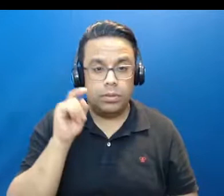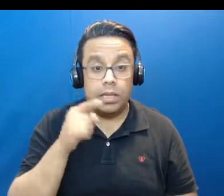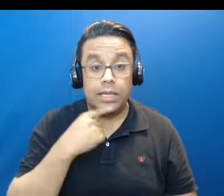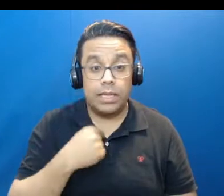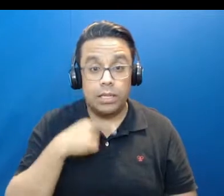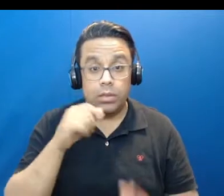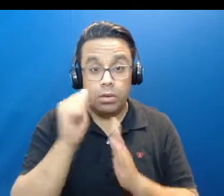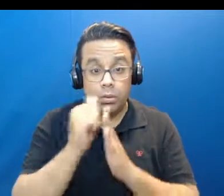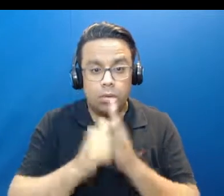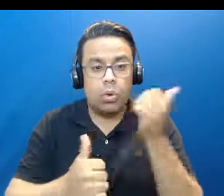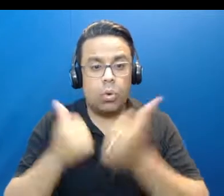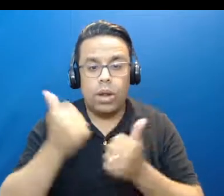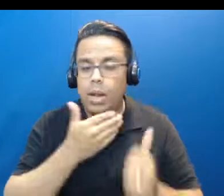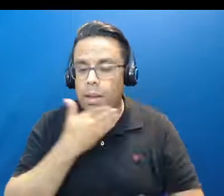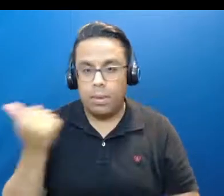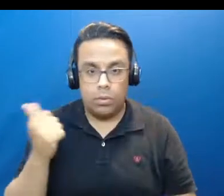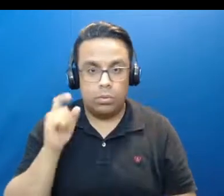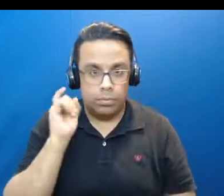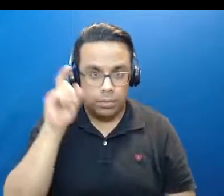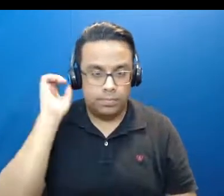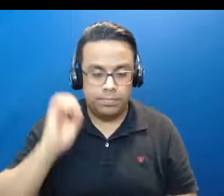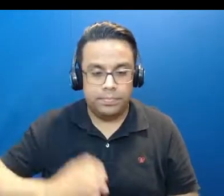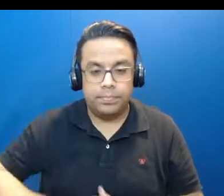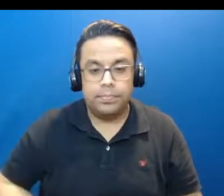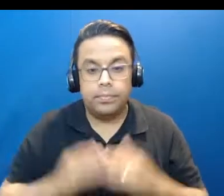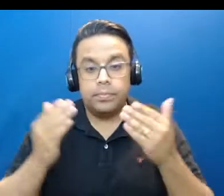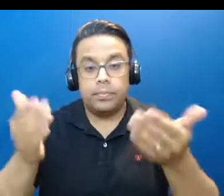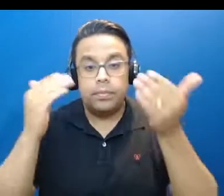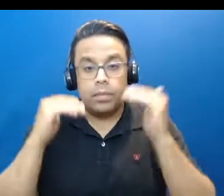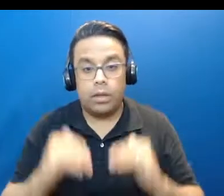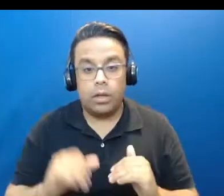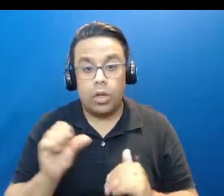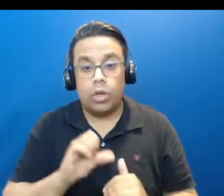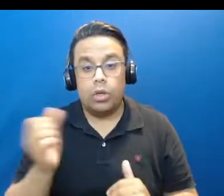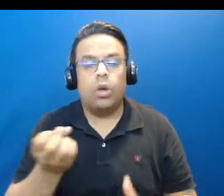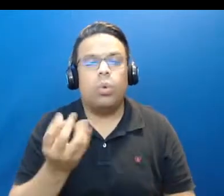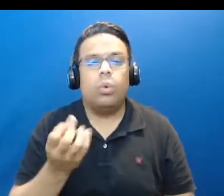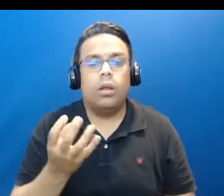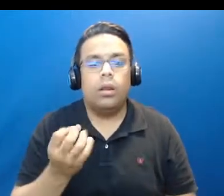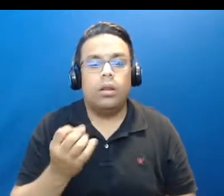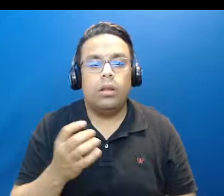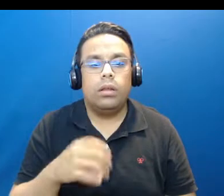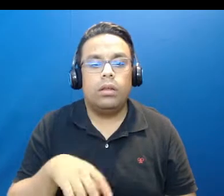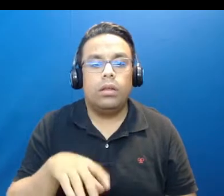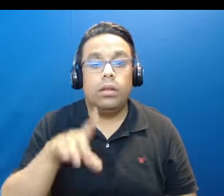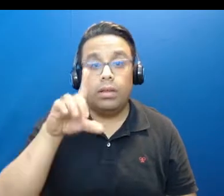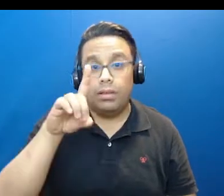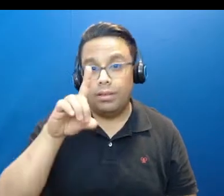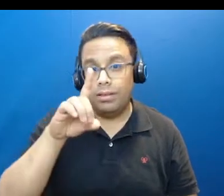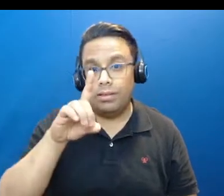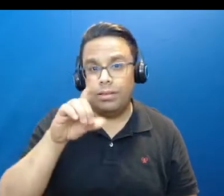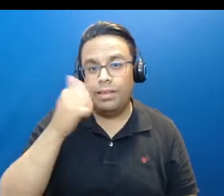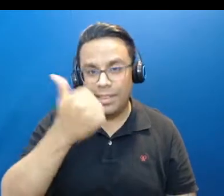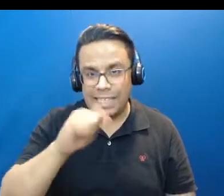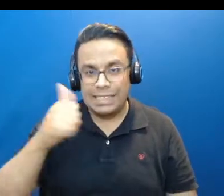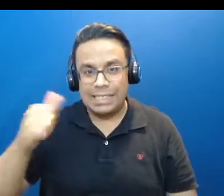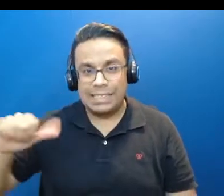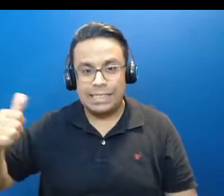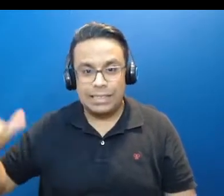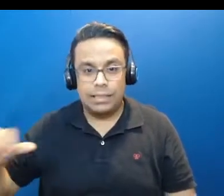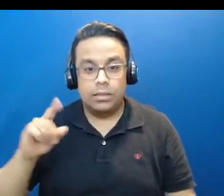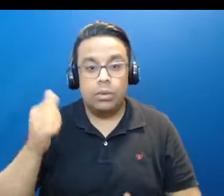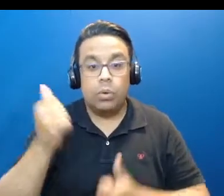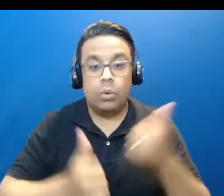que me haga la mejor opción. En la siguiente son las unidades, entonces voy a trabajar aquí decimales y con un